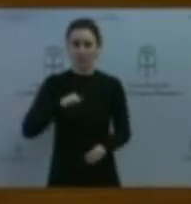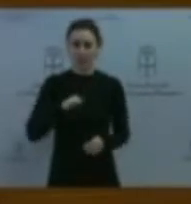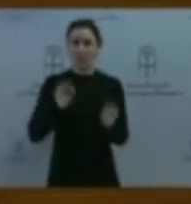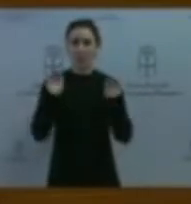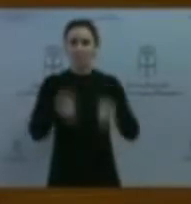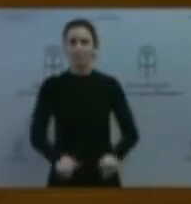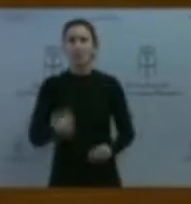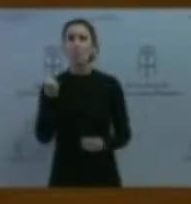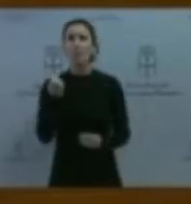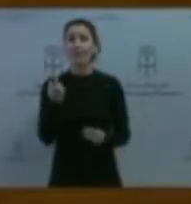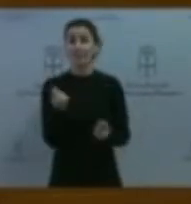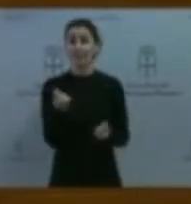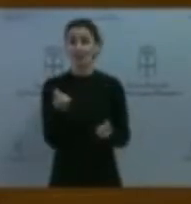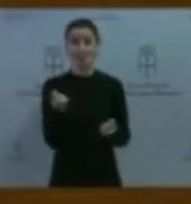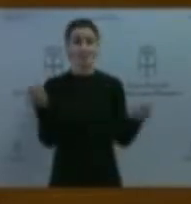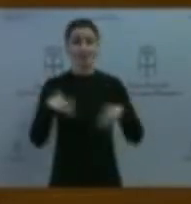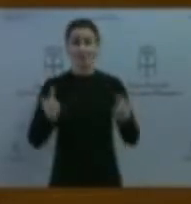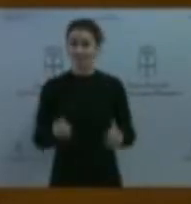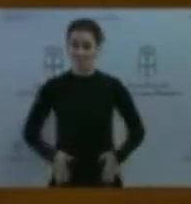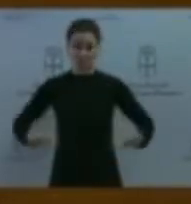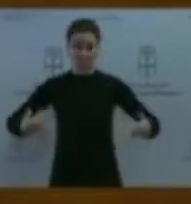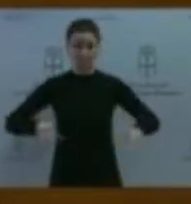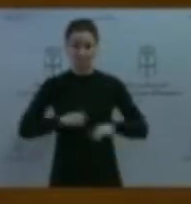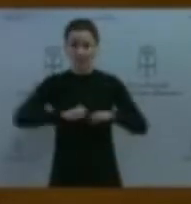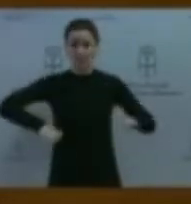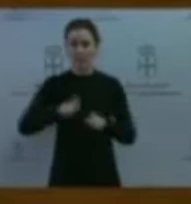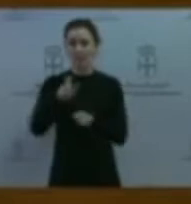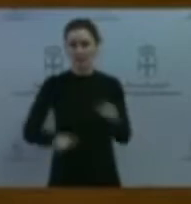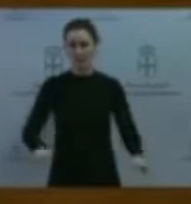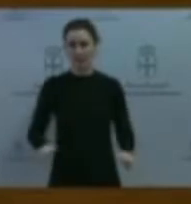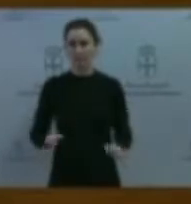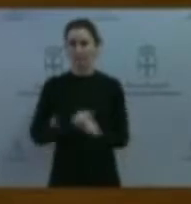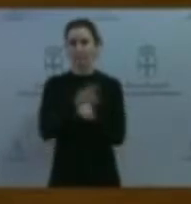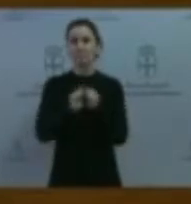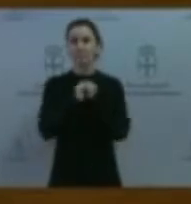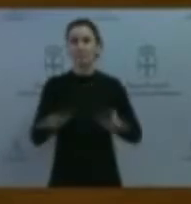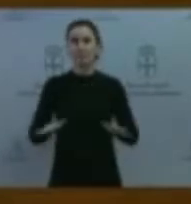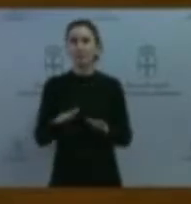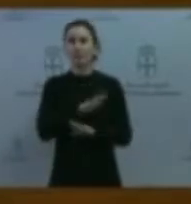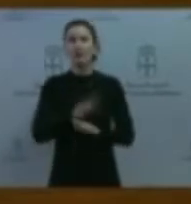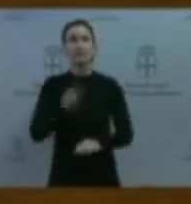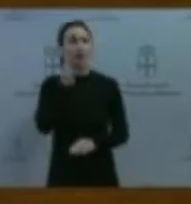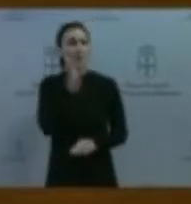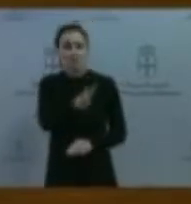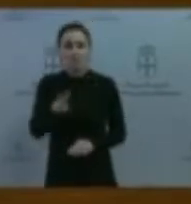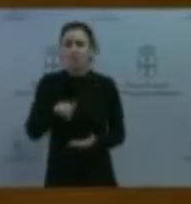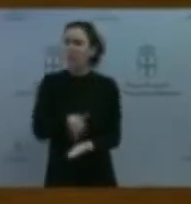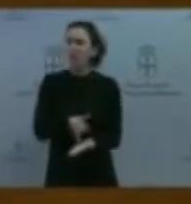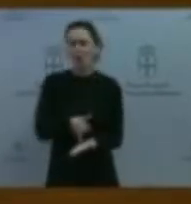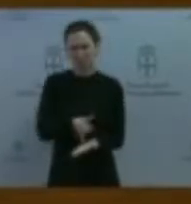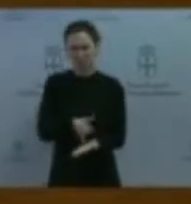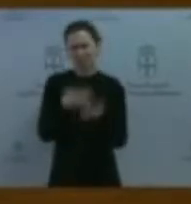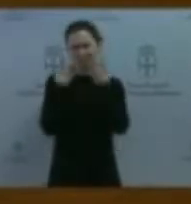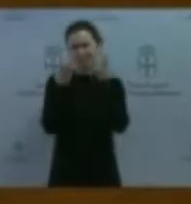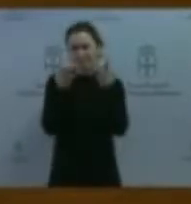sociedad. La pandemia, en muchos asuntos, nos ha encontrado más débiles que nunca, porque unos pocos llevaban muchos años enriqueciéndose en